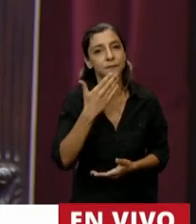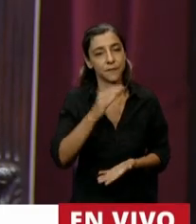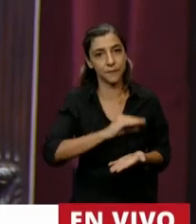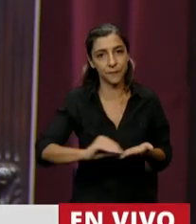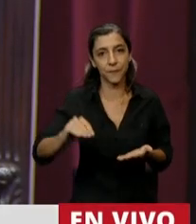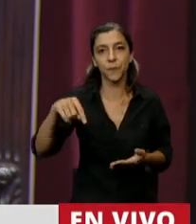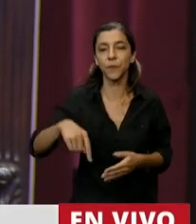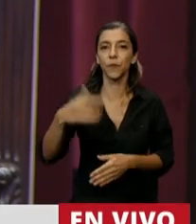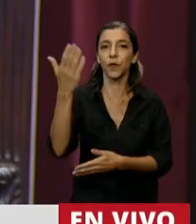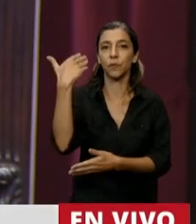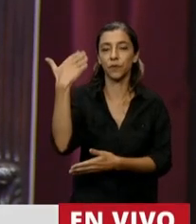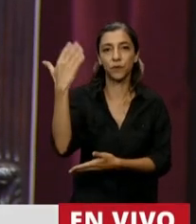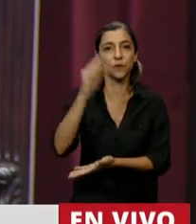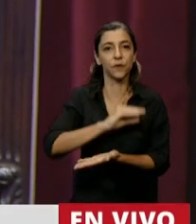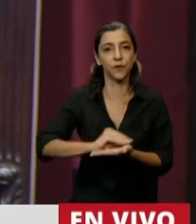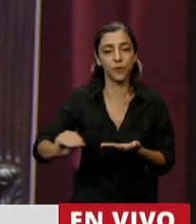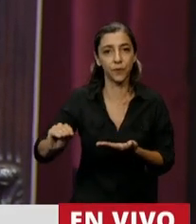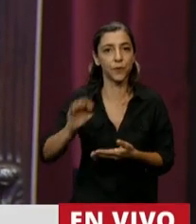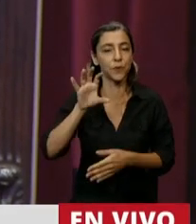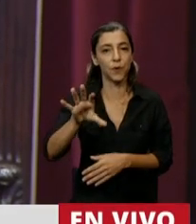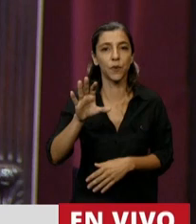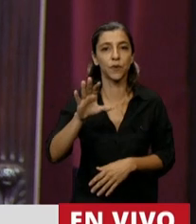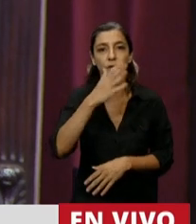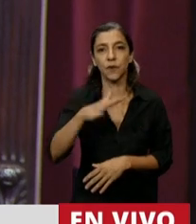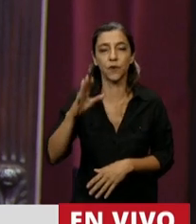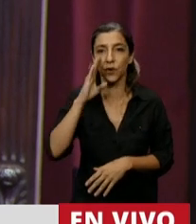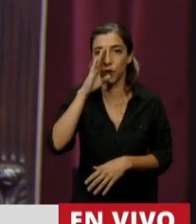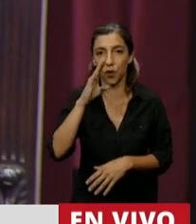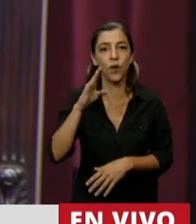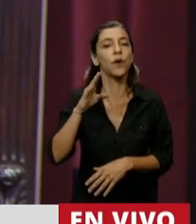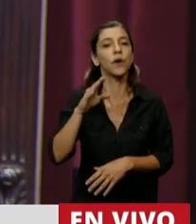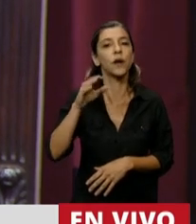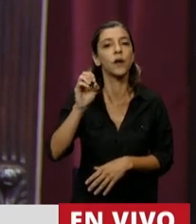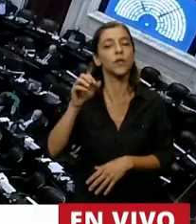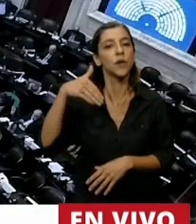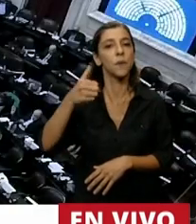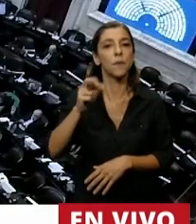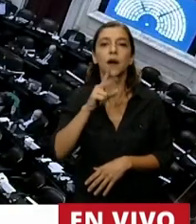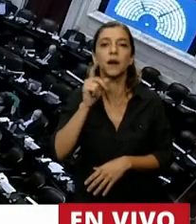Está en el uso de la palabra el diputado por la provincia de Río Negro, Martín Soria.